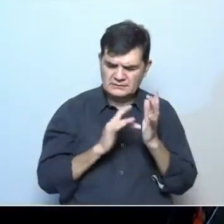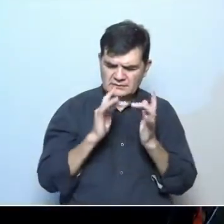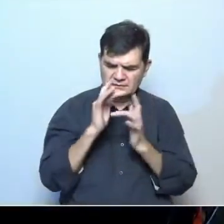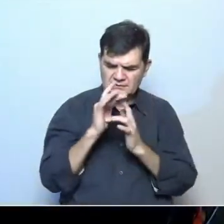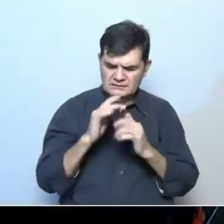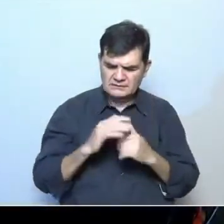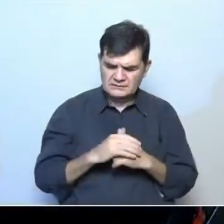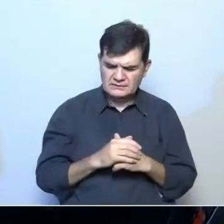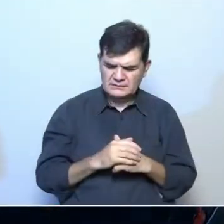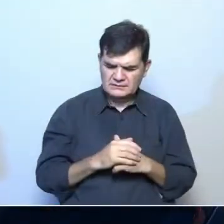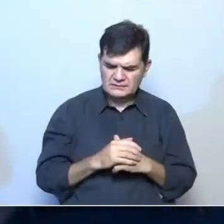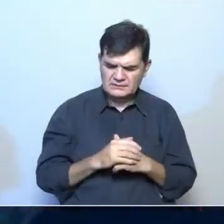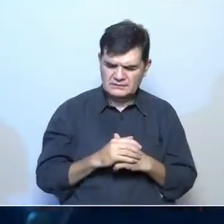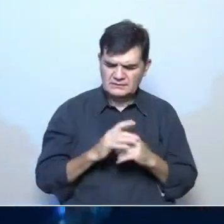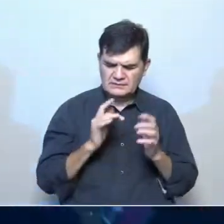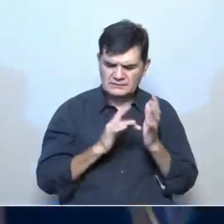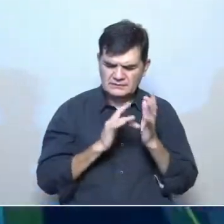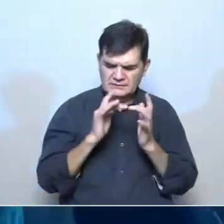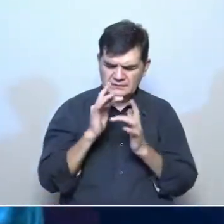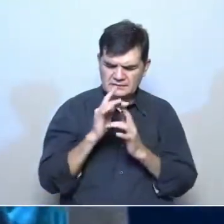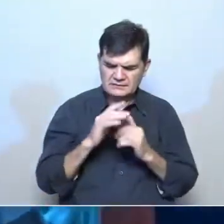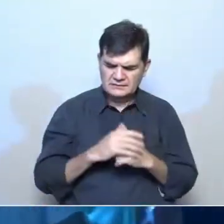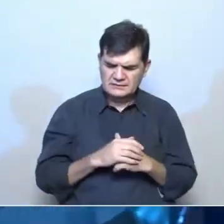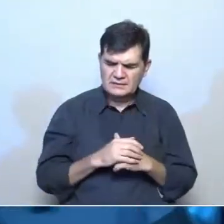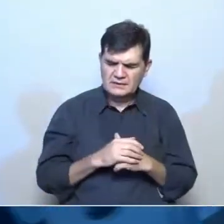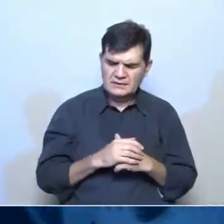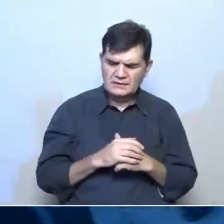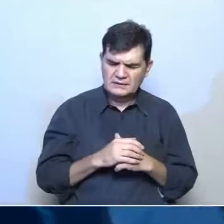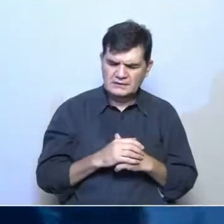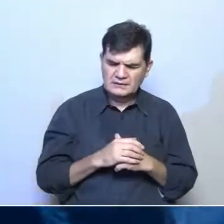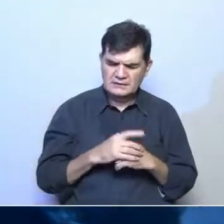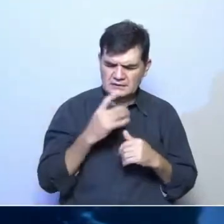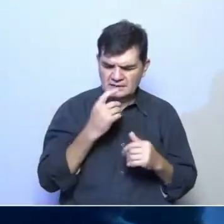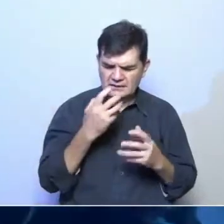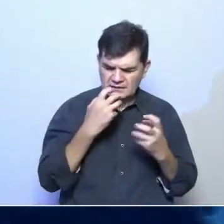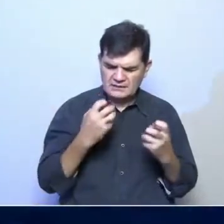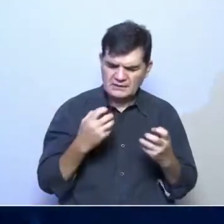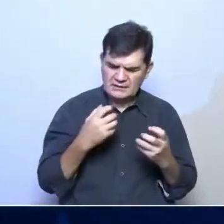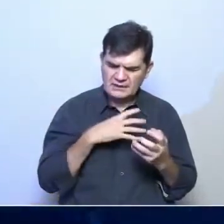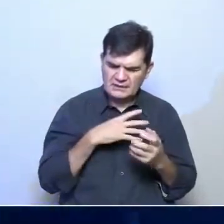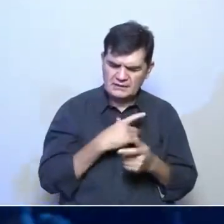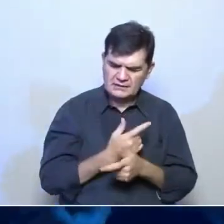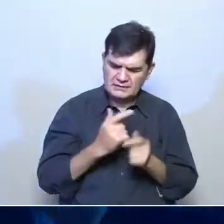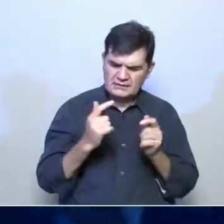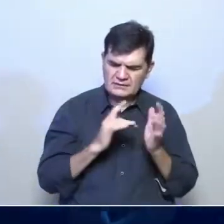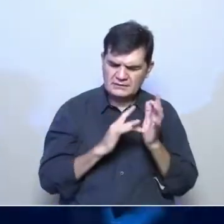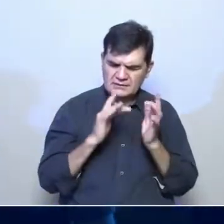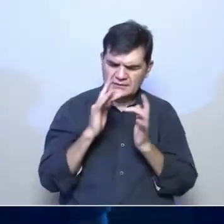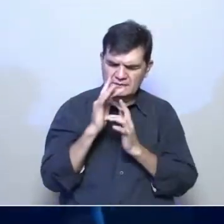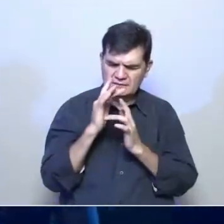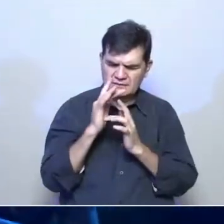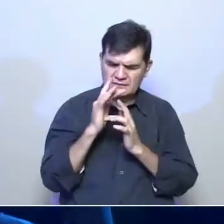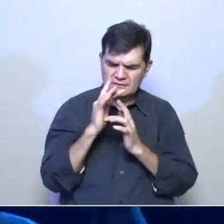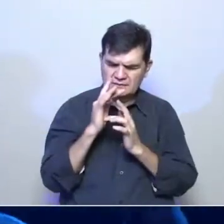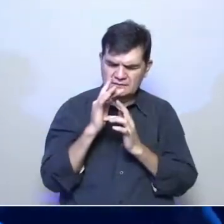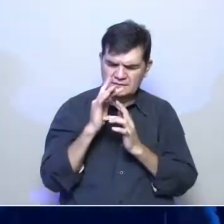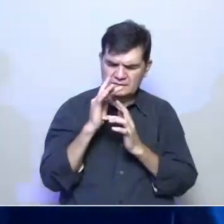adoración, al ruido de adoración, chifla, canta, brinca, al ruido de adoración. Jesús.